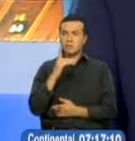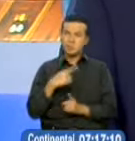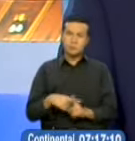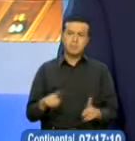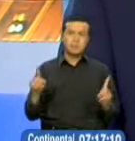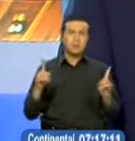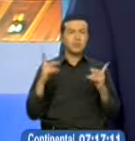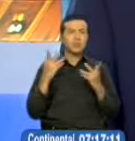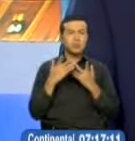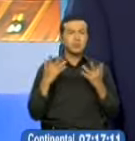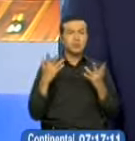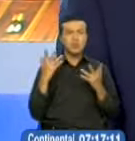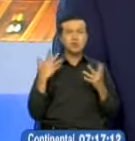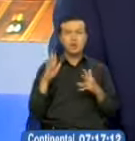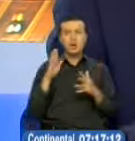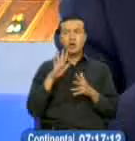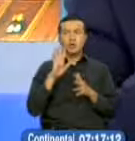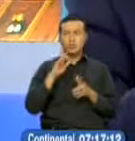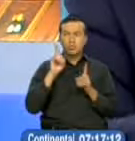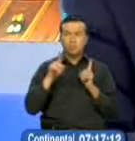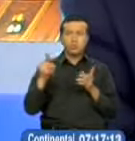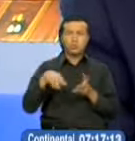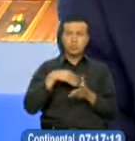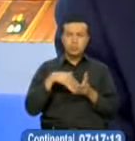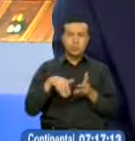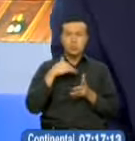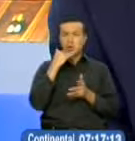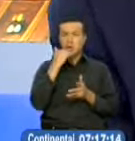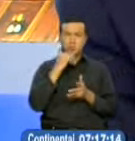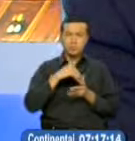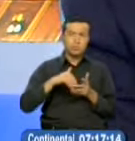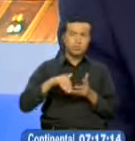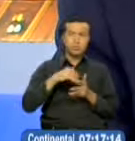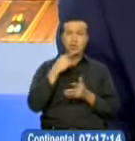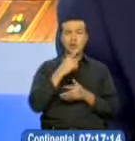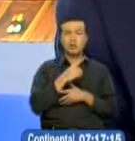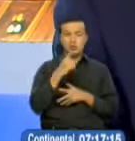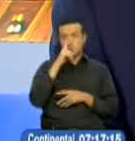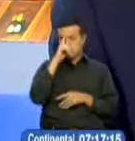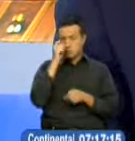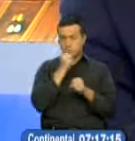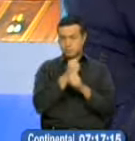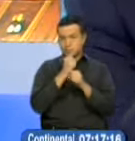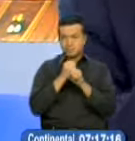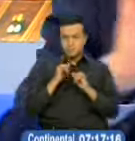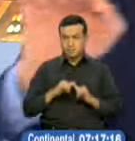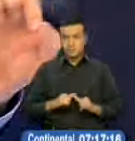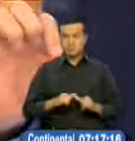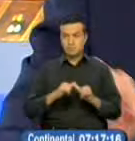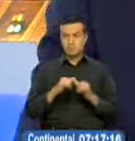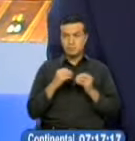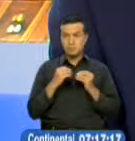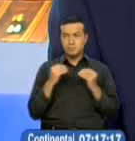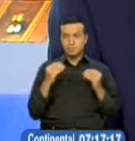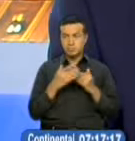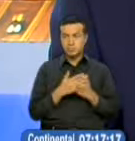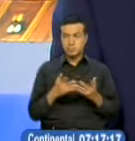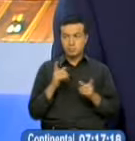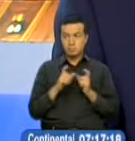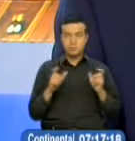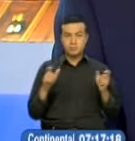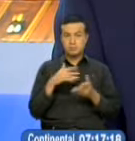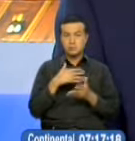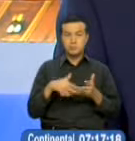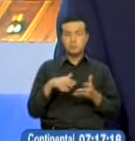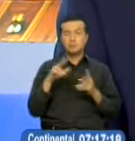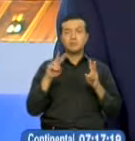han presentado algunas inquietudes o han expresado algunas inquietudes que dicen que la están trabajando. Hay un común denominador en esas inquietudes y es